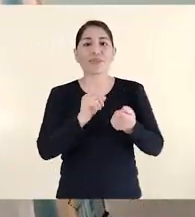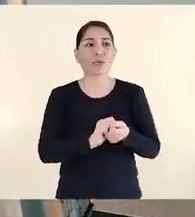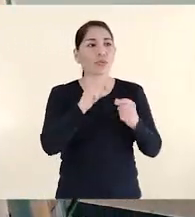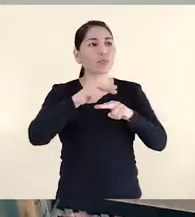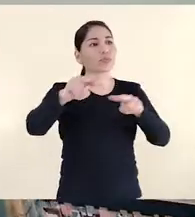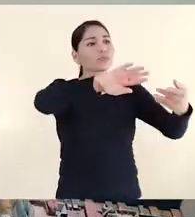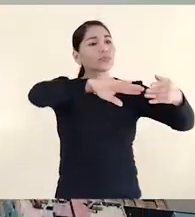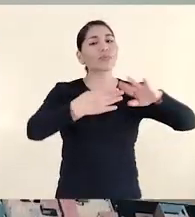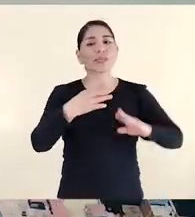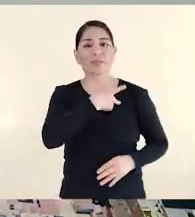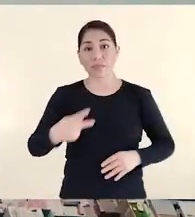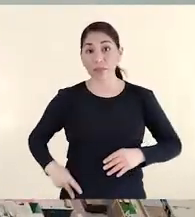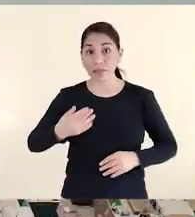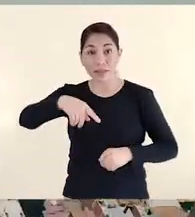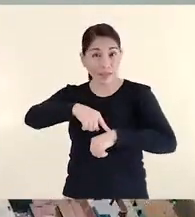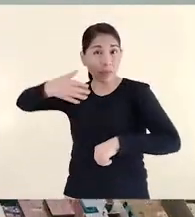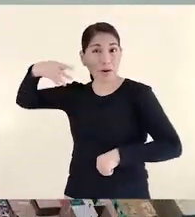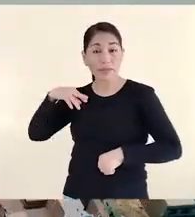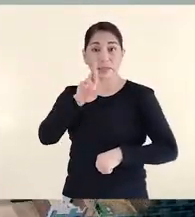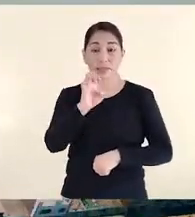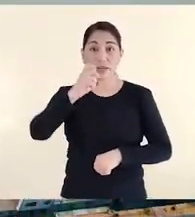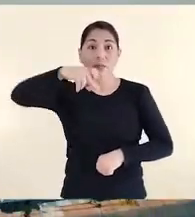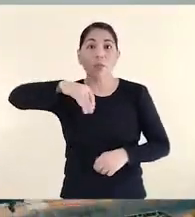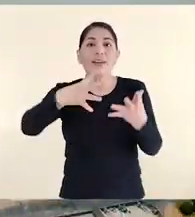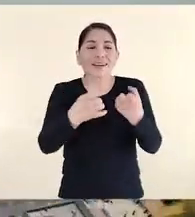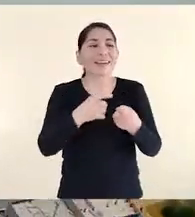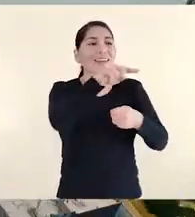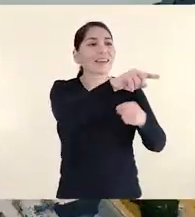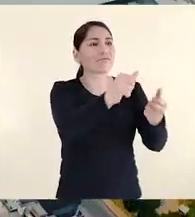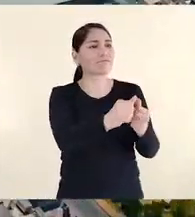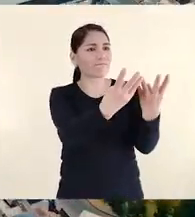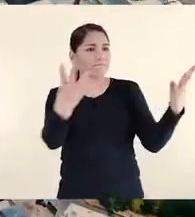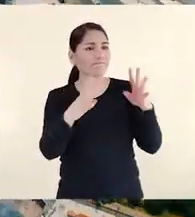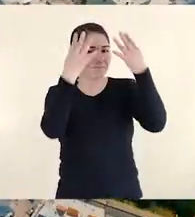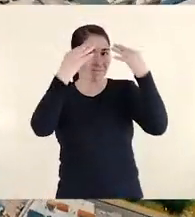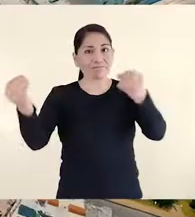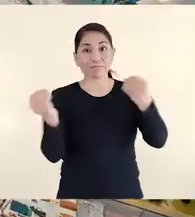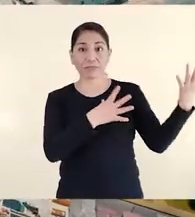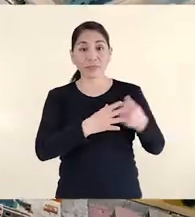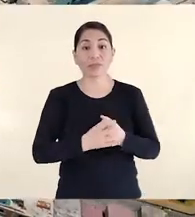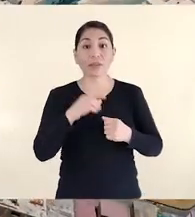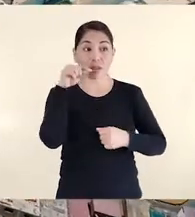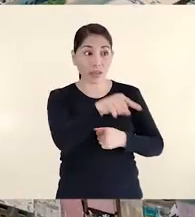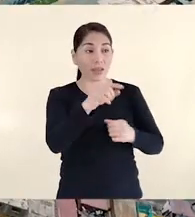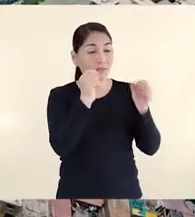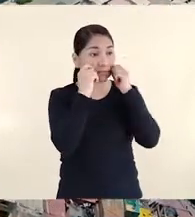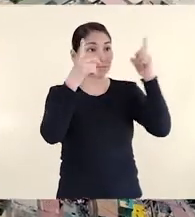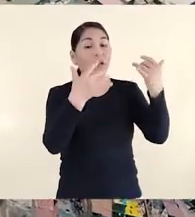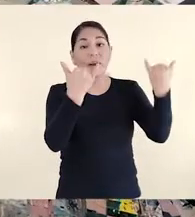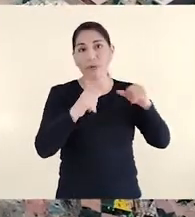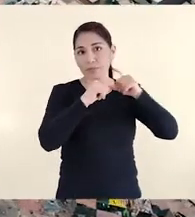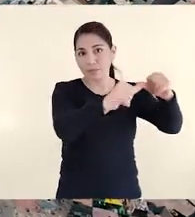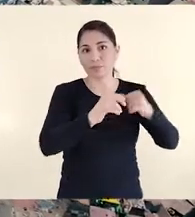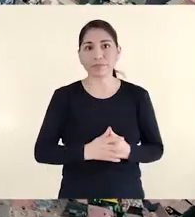y carácter de una ciudad virreinal que para tiempos de la República quería desesperadamente deshacerse de su pasado y que